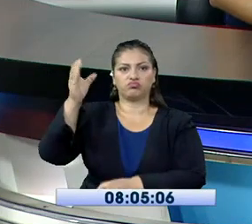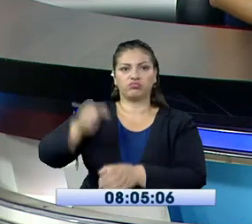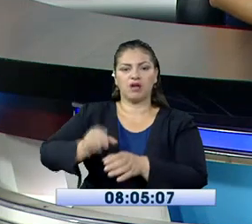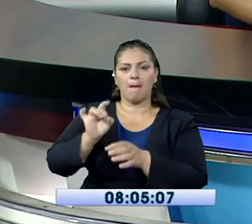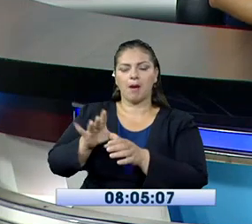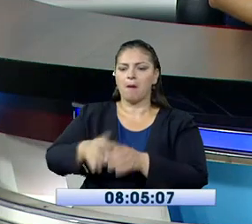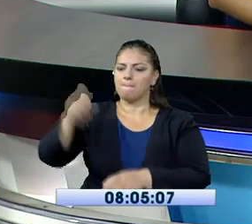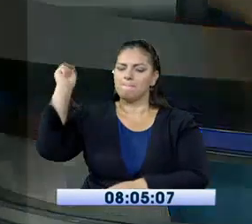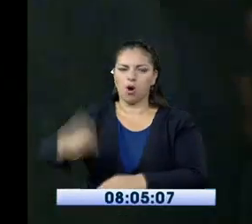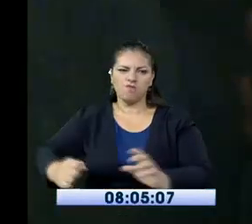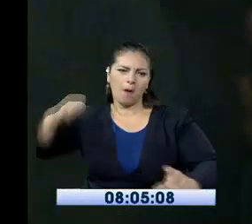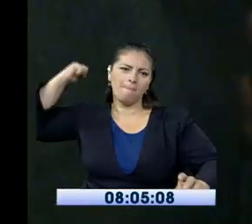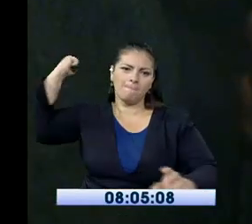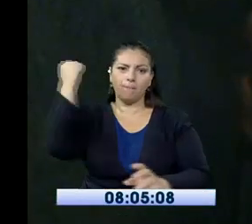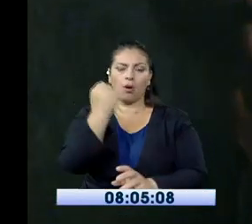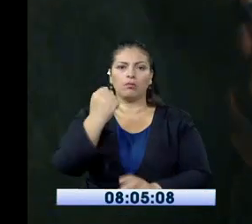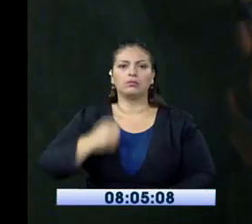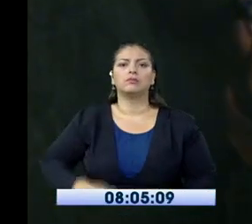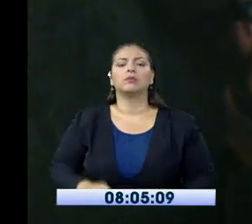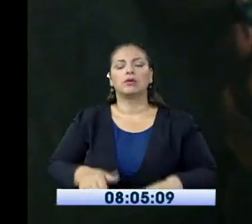detalles.